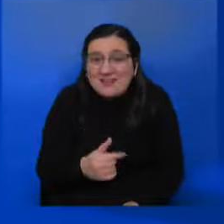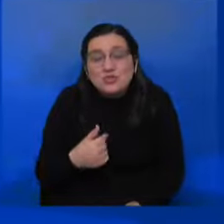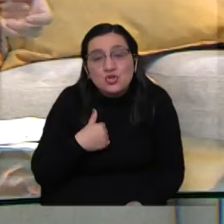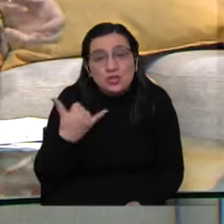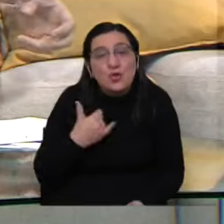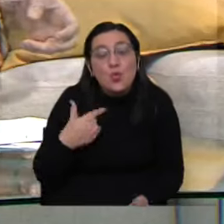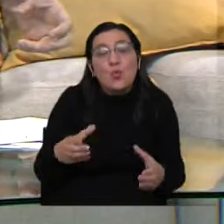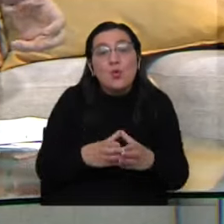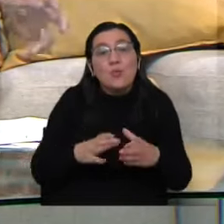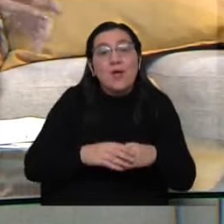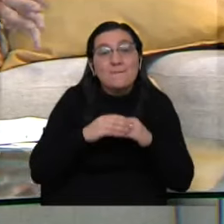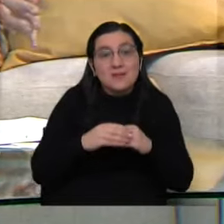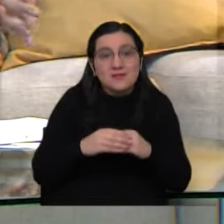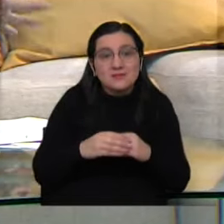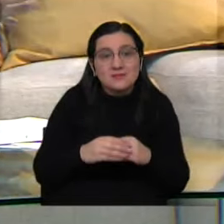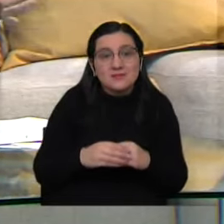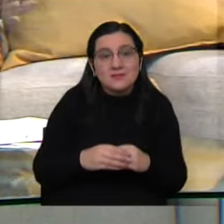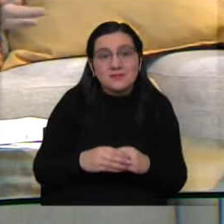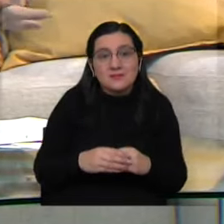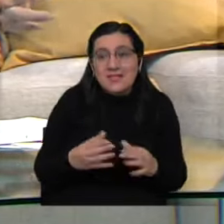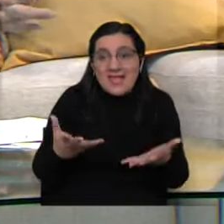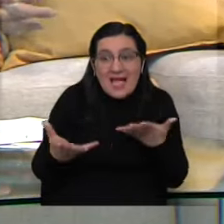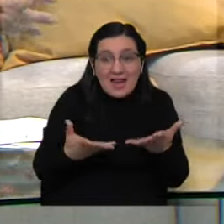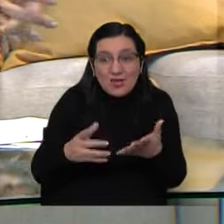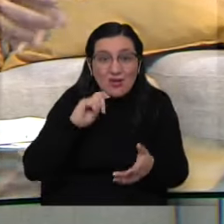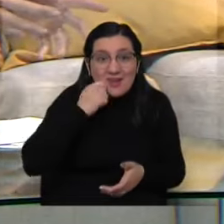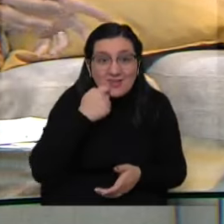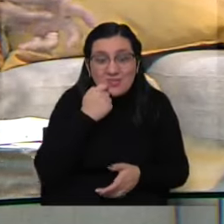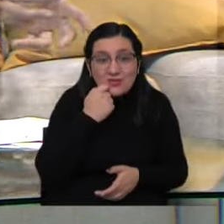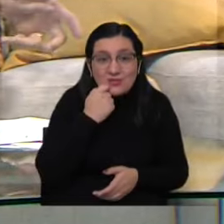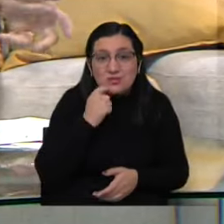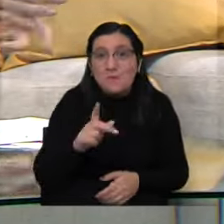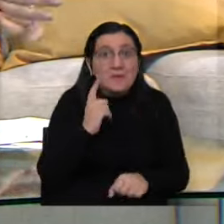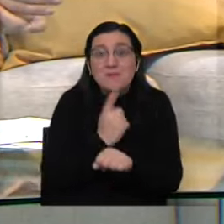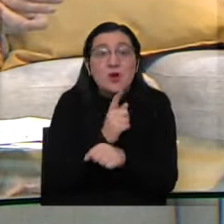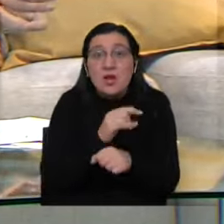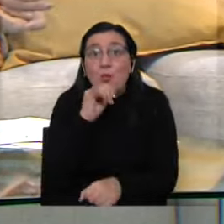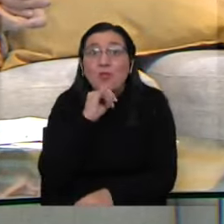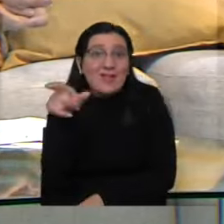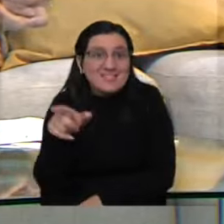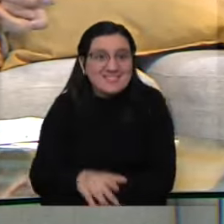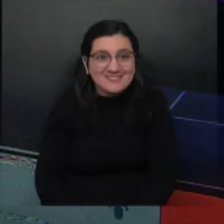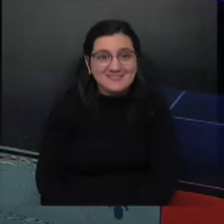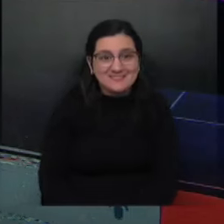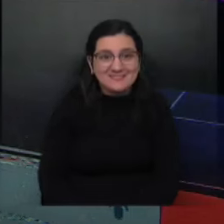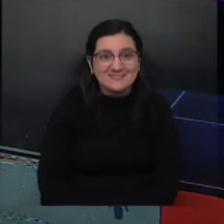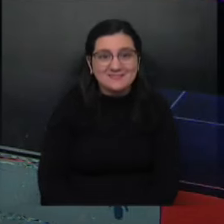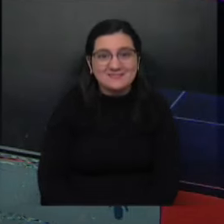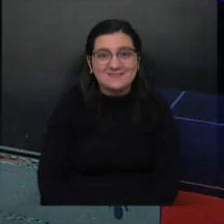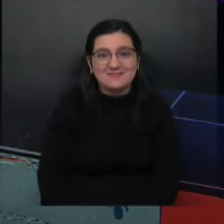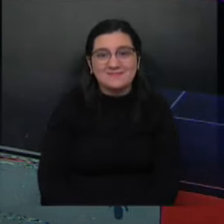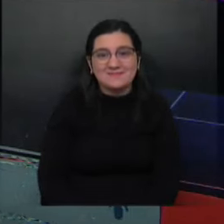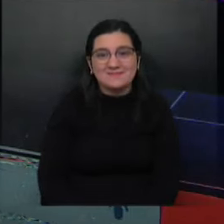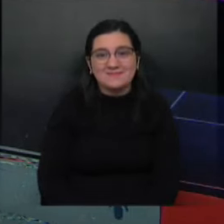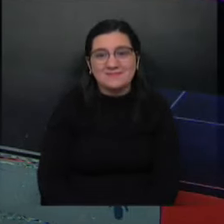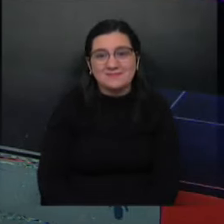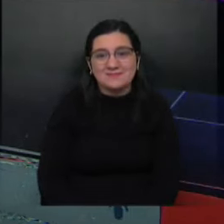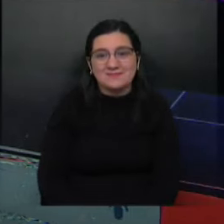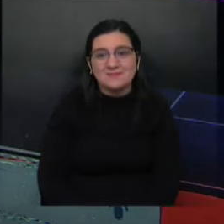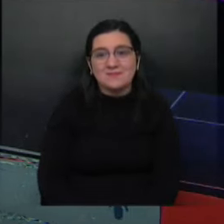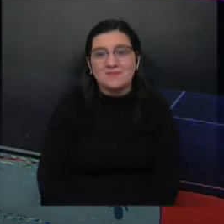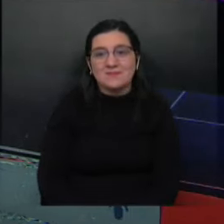grupo de amigas que cuando si pasa algo lindo ahí voy primero bien mis